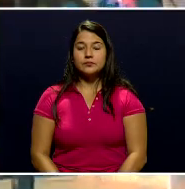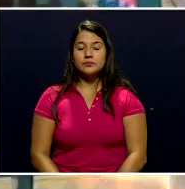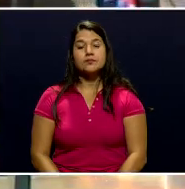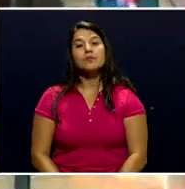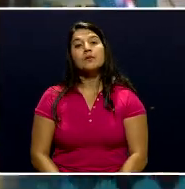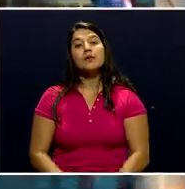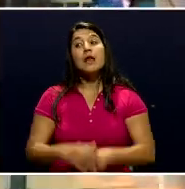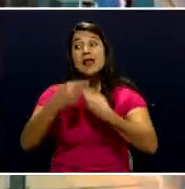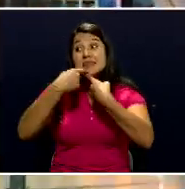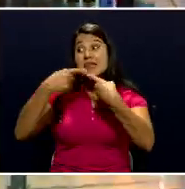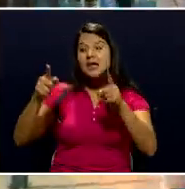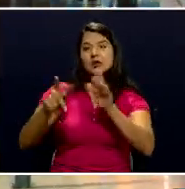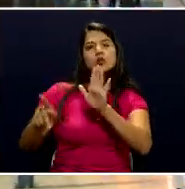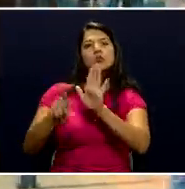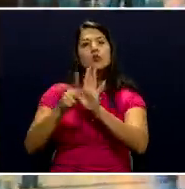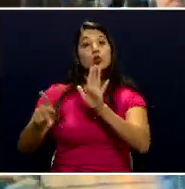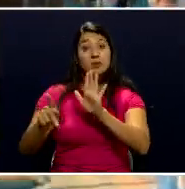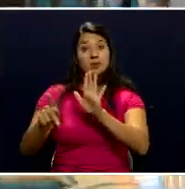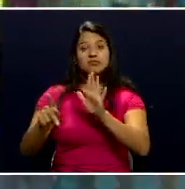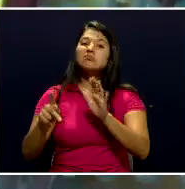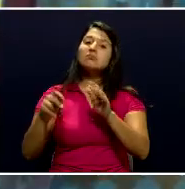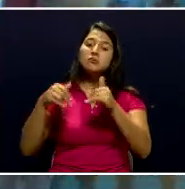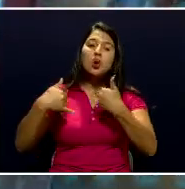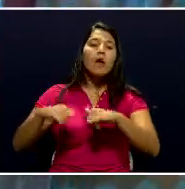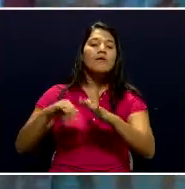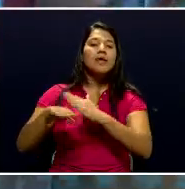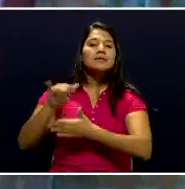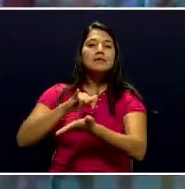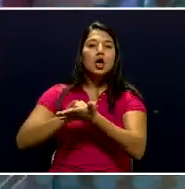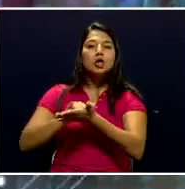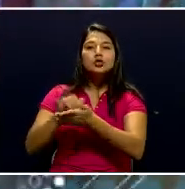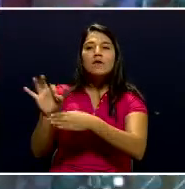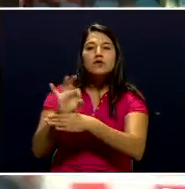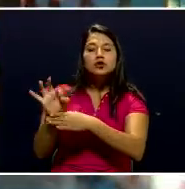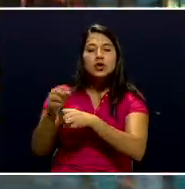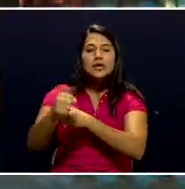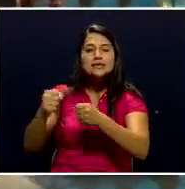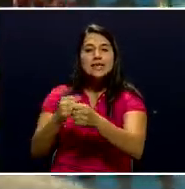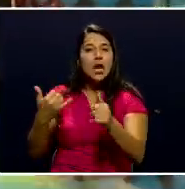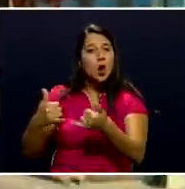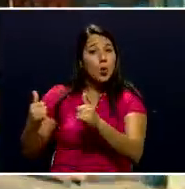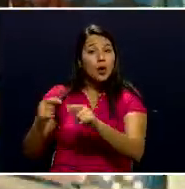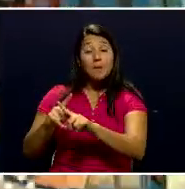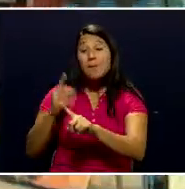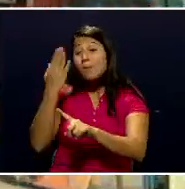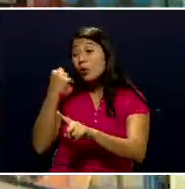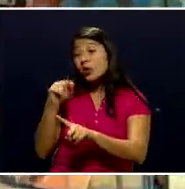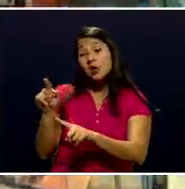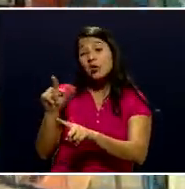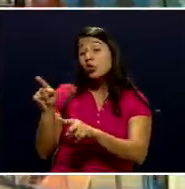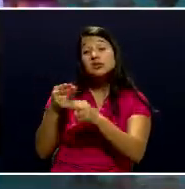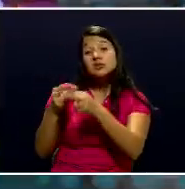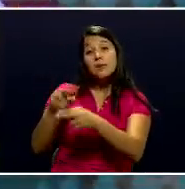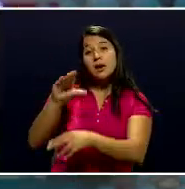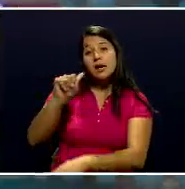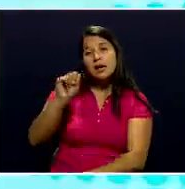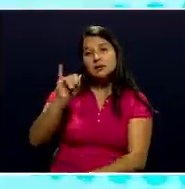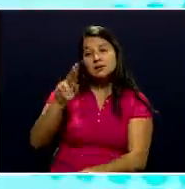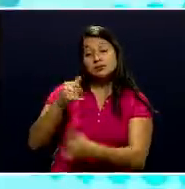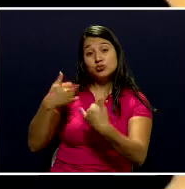Pese a decreto de prohibición, en San José están funcionando salas de juegos que no están en la ley como casinos y se mantienen abiertos.